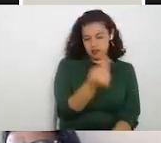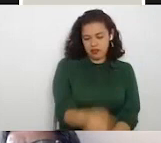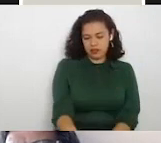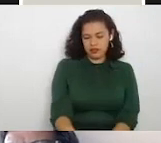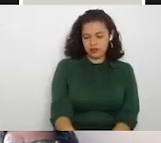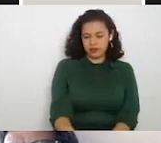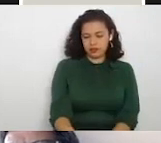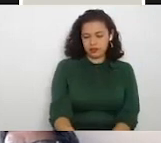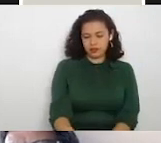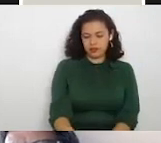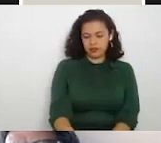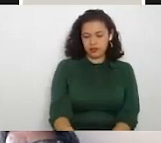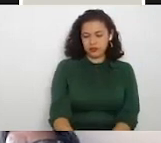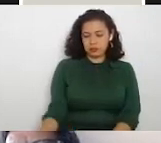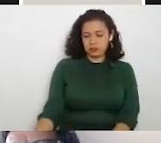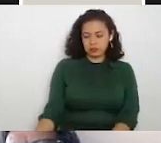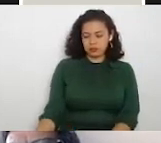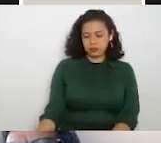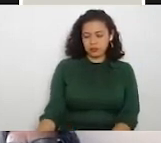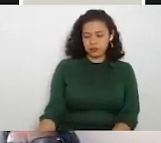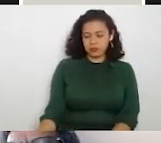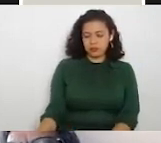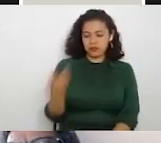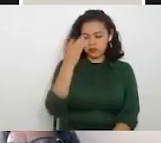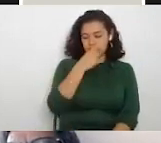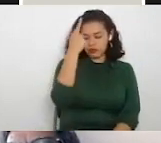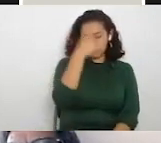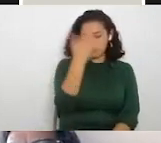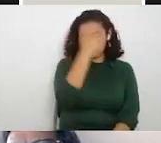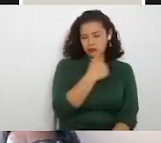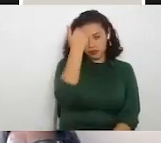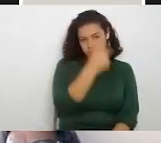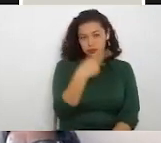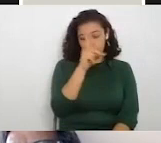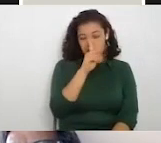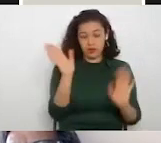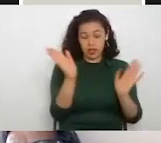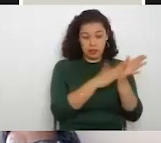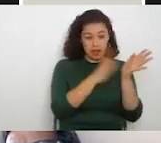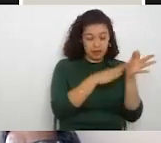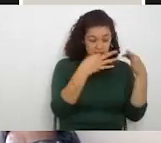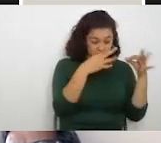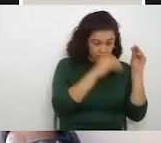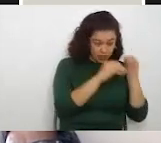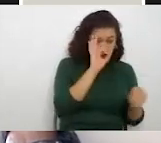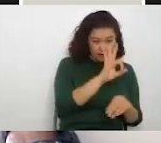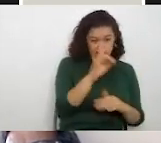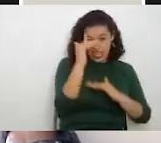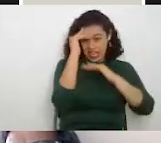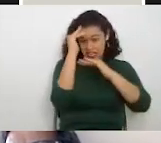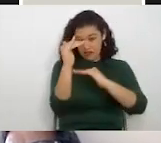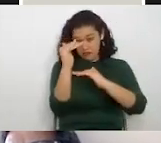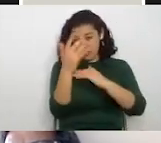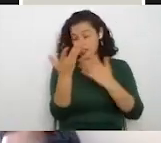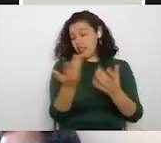ya establecemos un tiempo para la revisión, pero desde que nace un documento ponerle una fecha de vigencia,